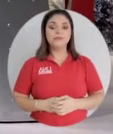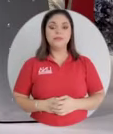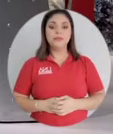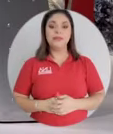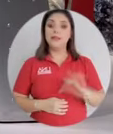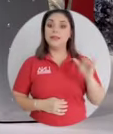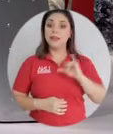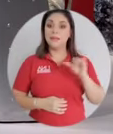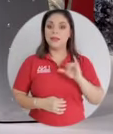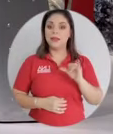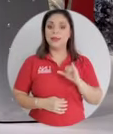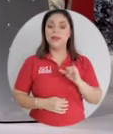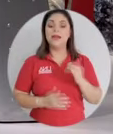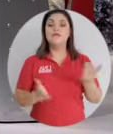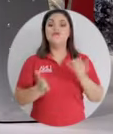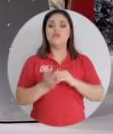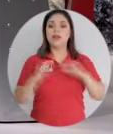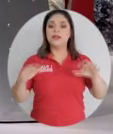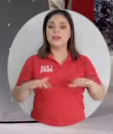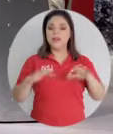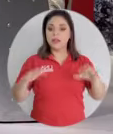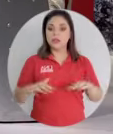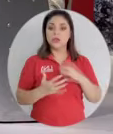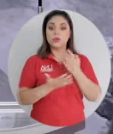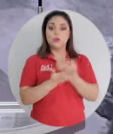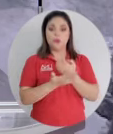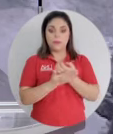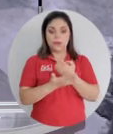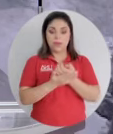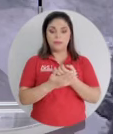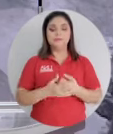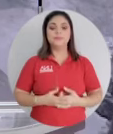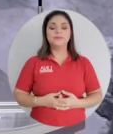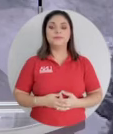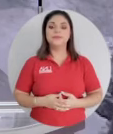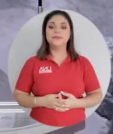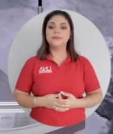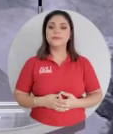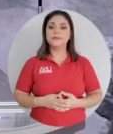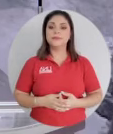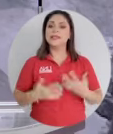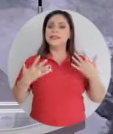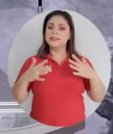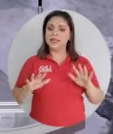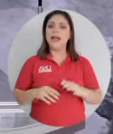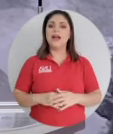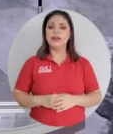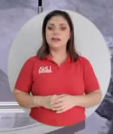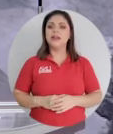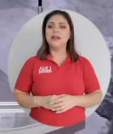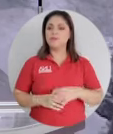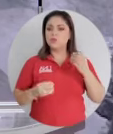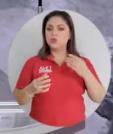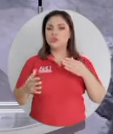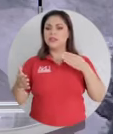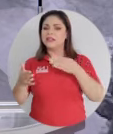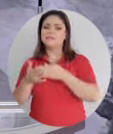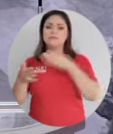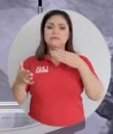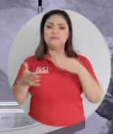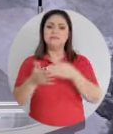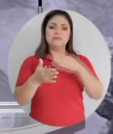reactivación económica, ya de por sí los sectores tradicionales vienen saliendo golpeados del confinamiento de la